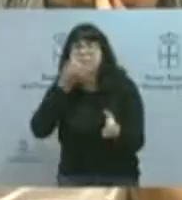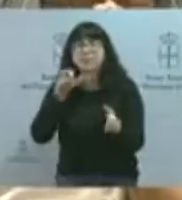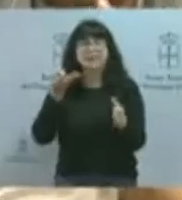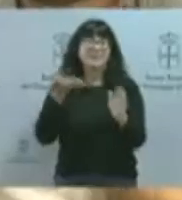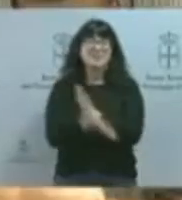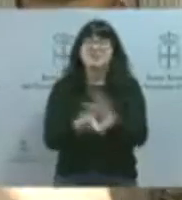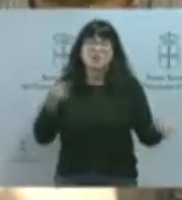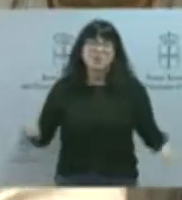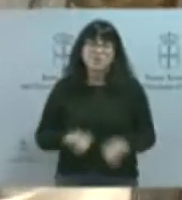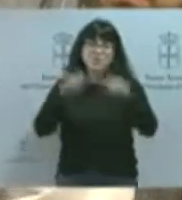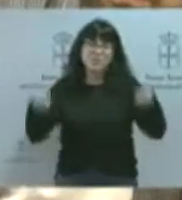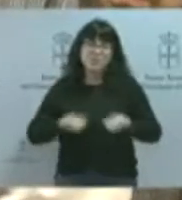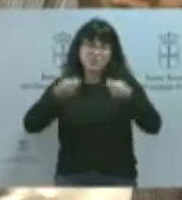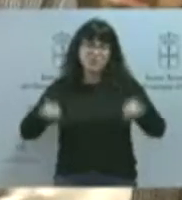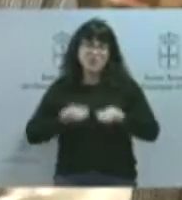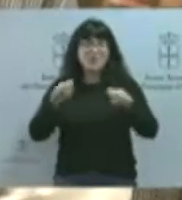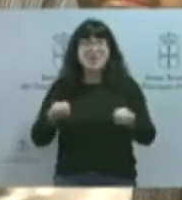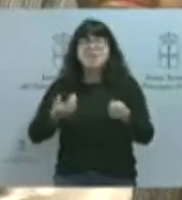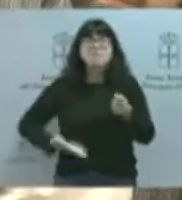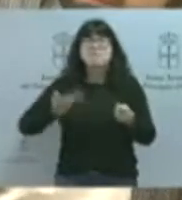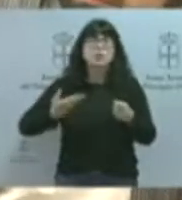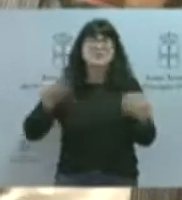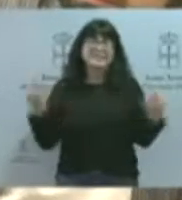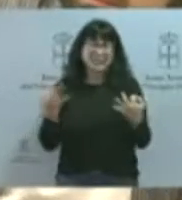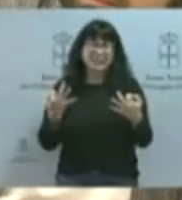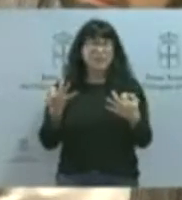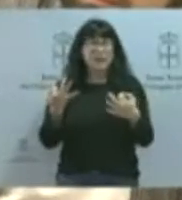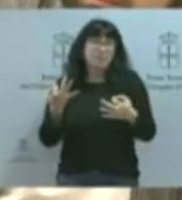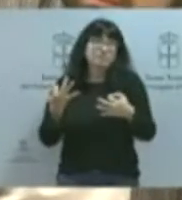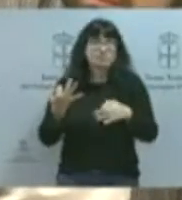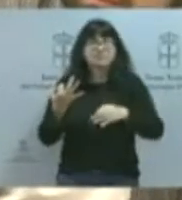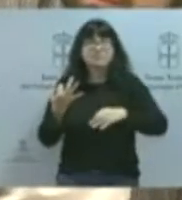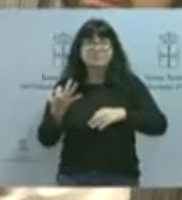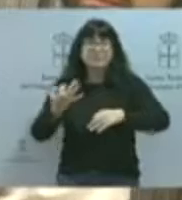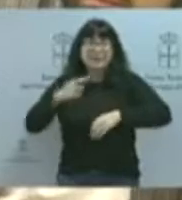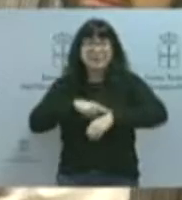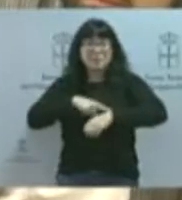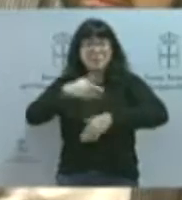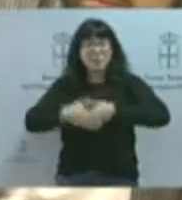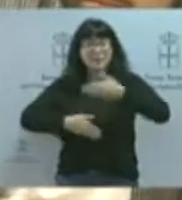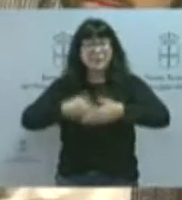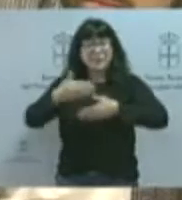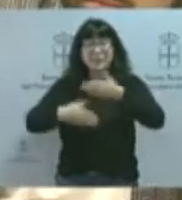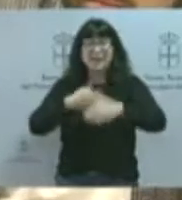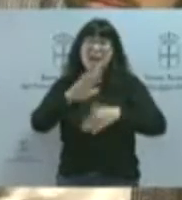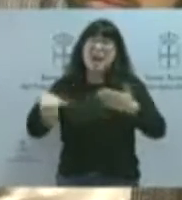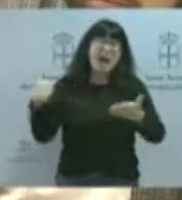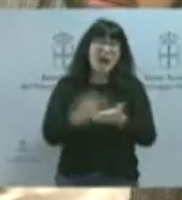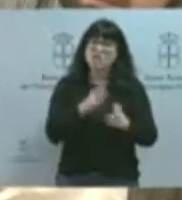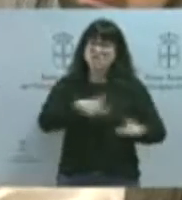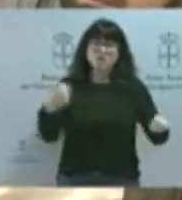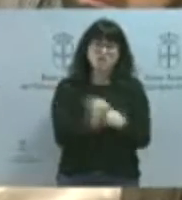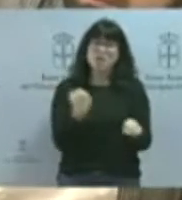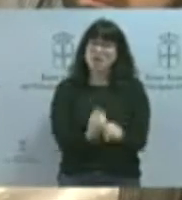es ganar tiempo. Tiempo hasta que la resistencia de los trabajadores se agote, tiempo hasta que los partidos críticos